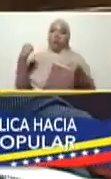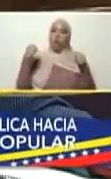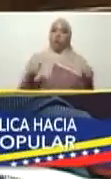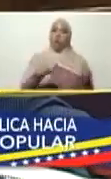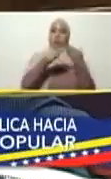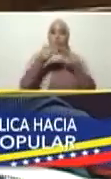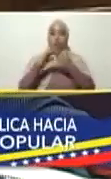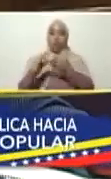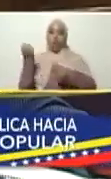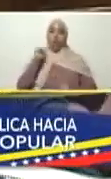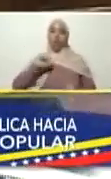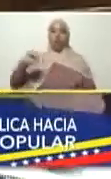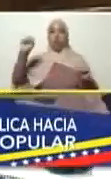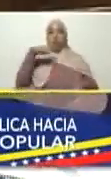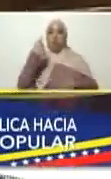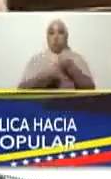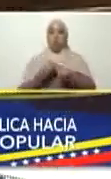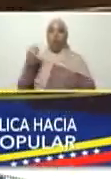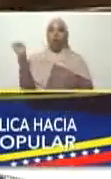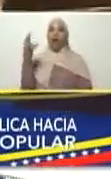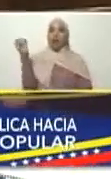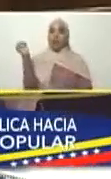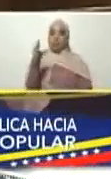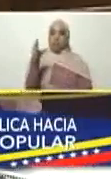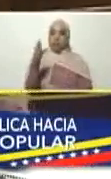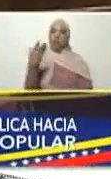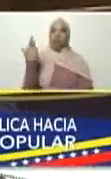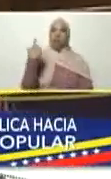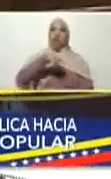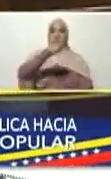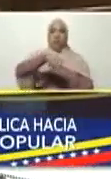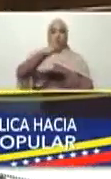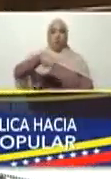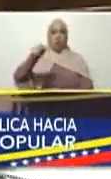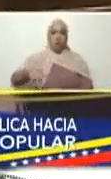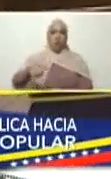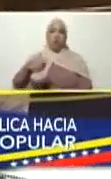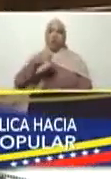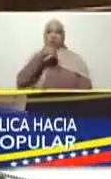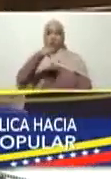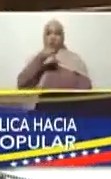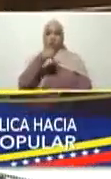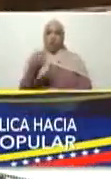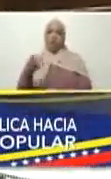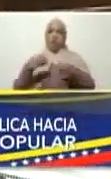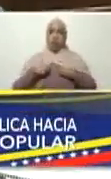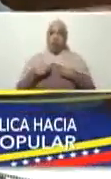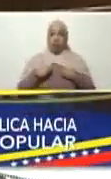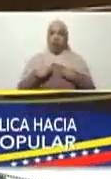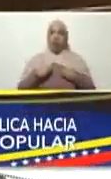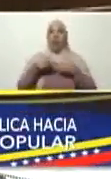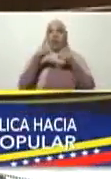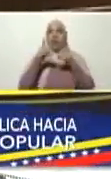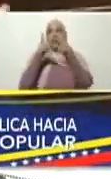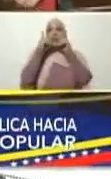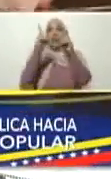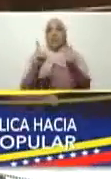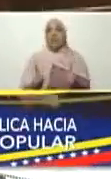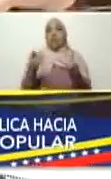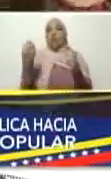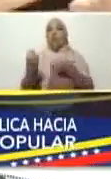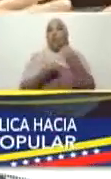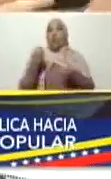colectiva, asociativa, la recuperación de la asamblea ciudadana como el espacio de la toma de decisiones. Bueno, entonces, en función de